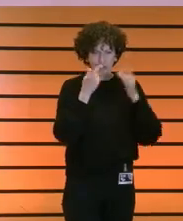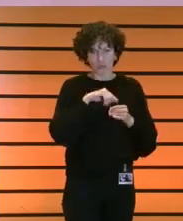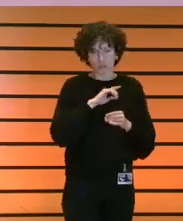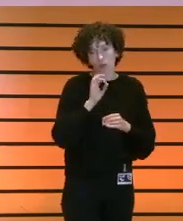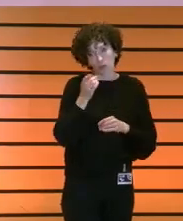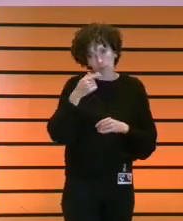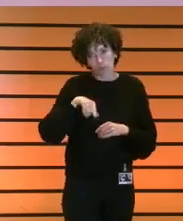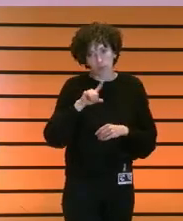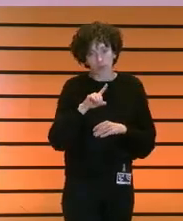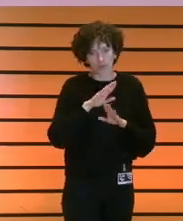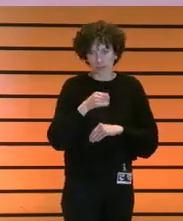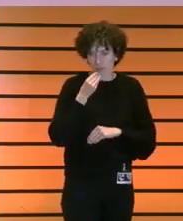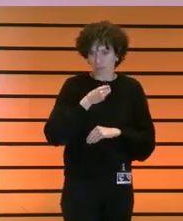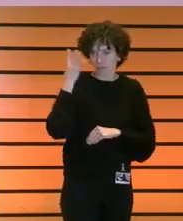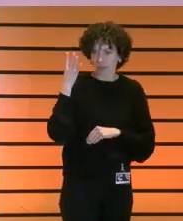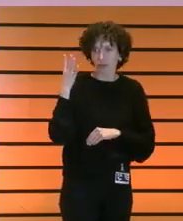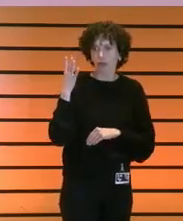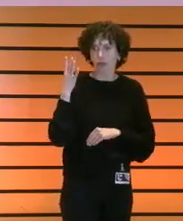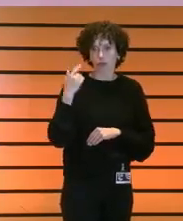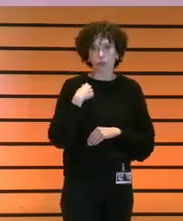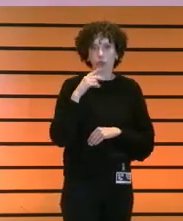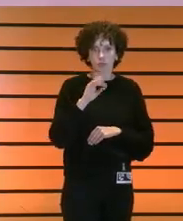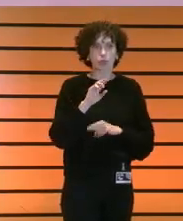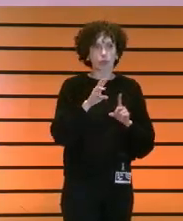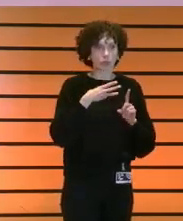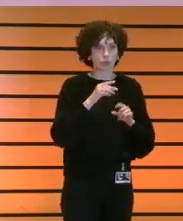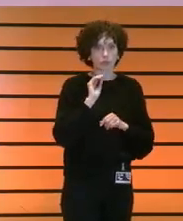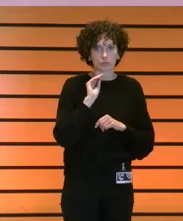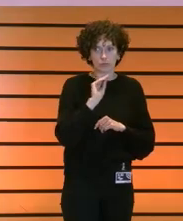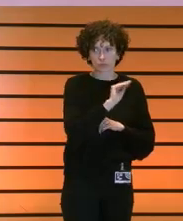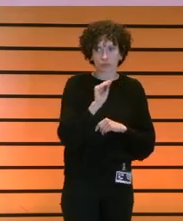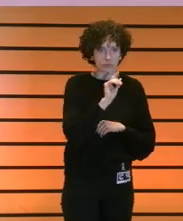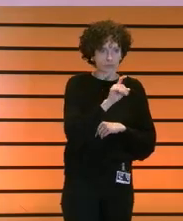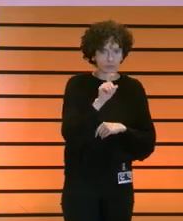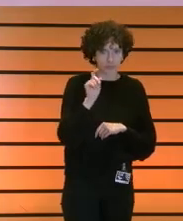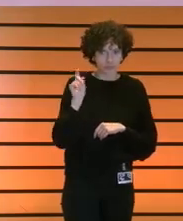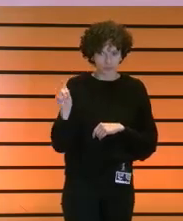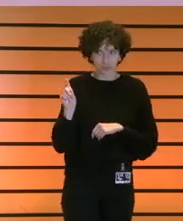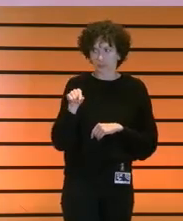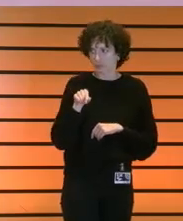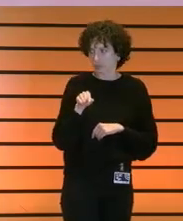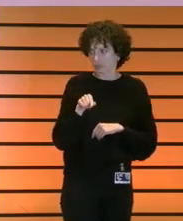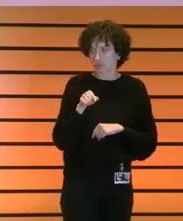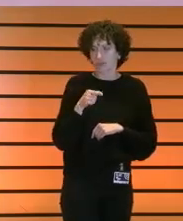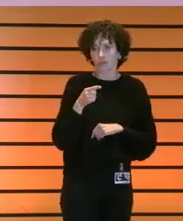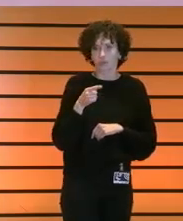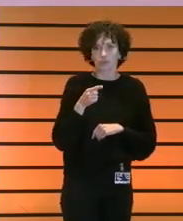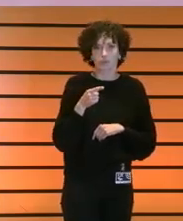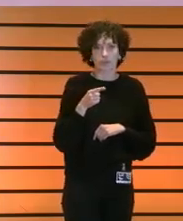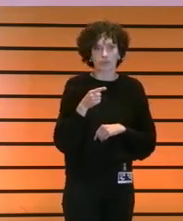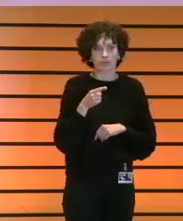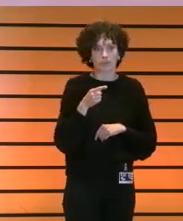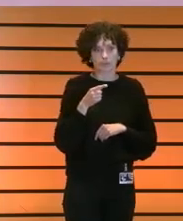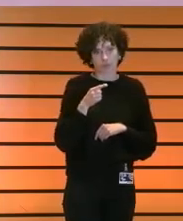son tan geniales. Y yo sí que biché en vuestra web y ahí tenéis vuestras recomendaciones ahora que vienen elecciones para esa incidencia política.